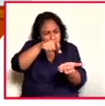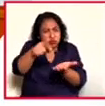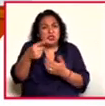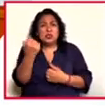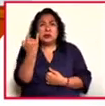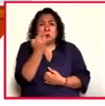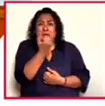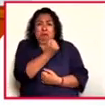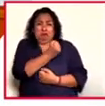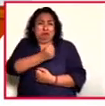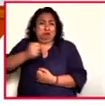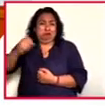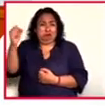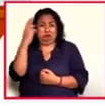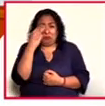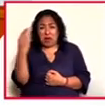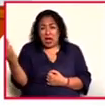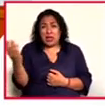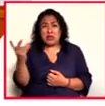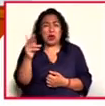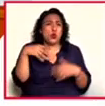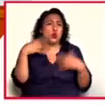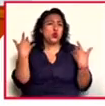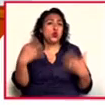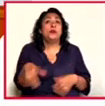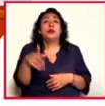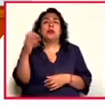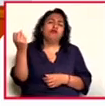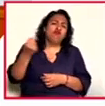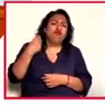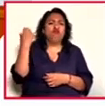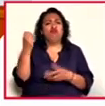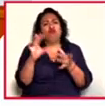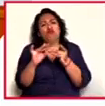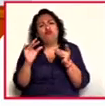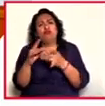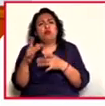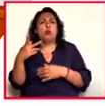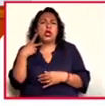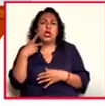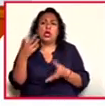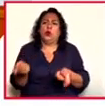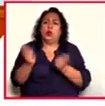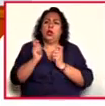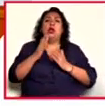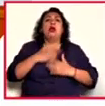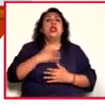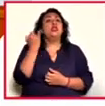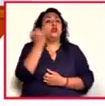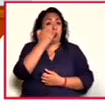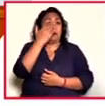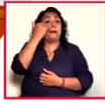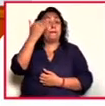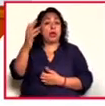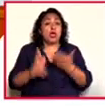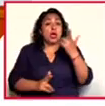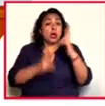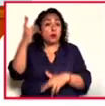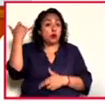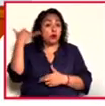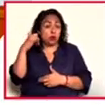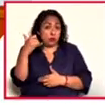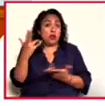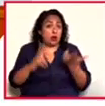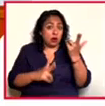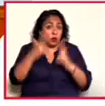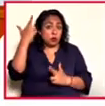eran de origen, que lo eran de sangre. Sus discursos políticos, su toma de posesión eran en maya. La revolución yucateca era una revolución en maya.